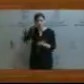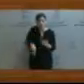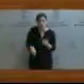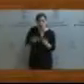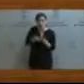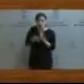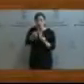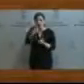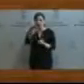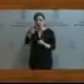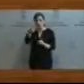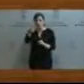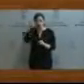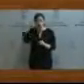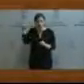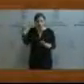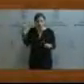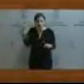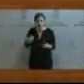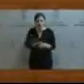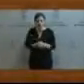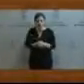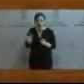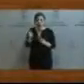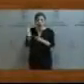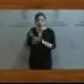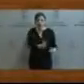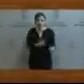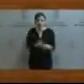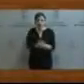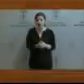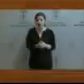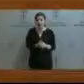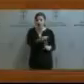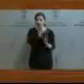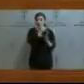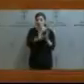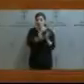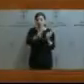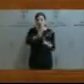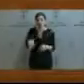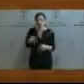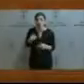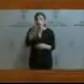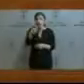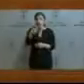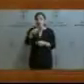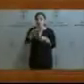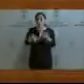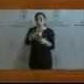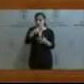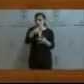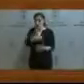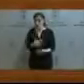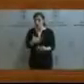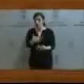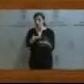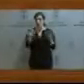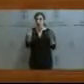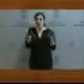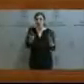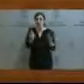apartado en la isla de Papillón. Otro último punto a destacar y que tiene las consecuencias hoy por hoy vistas es